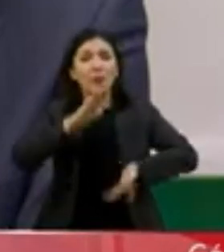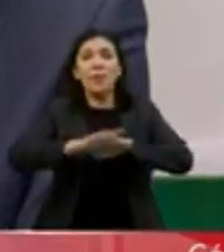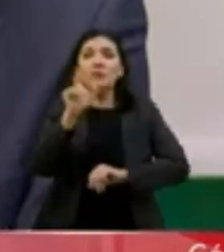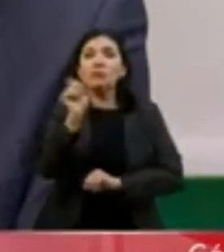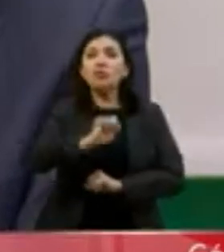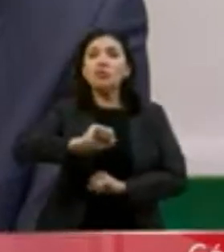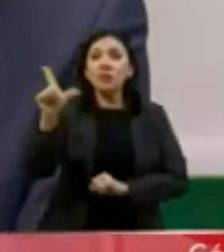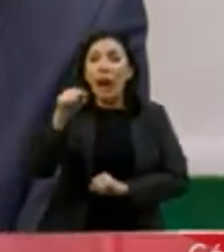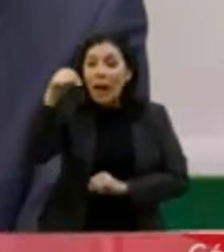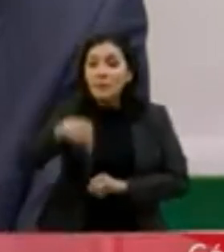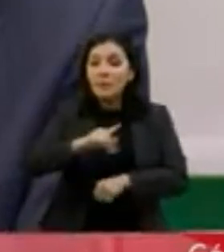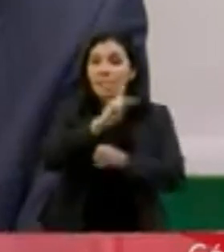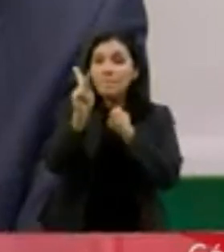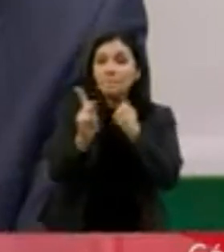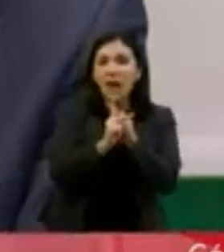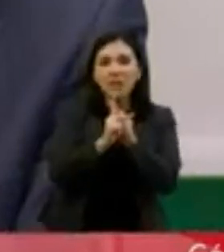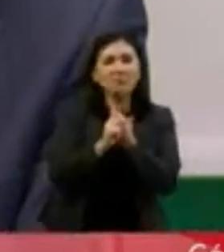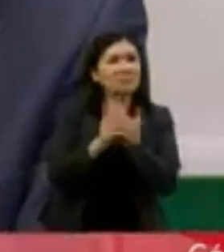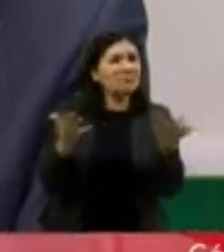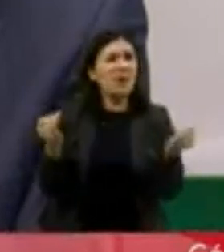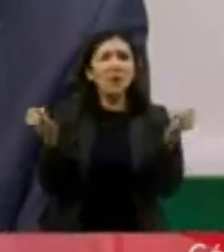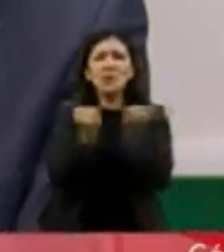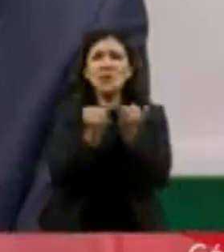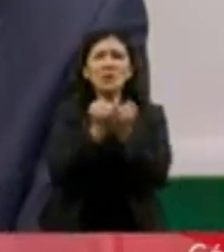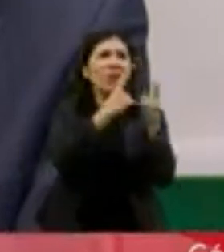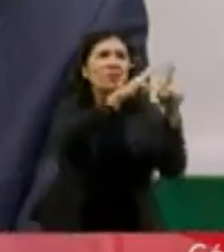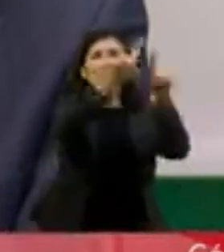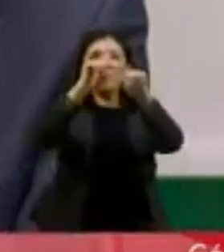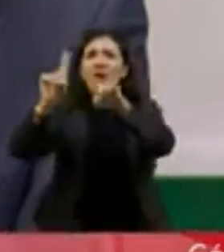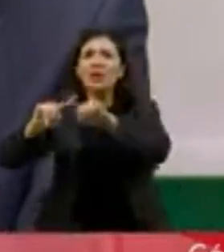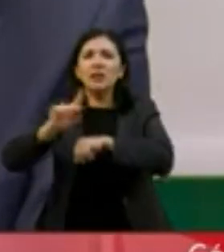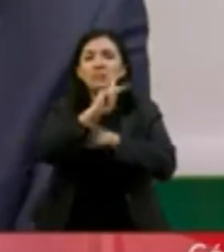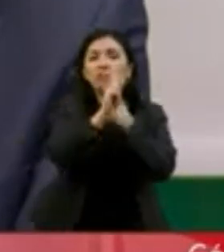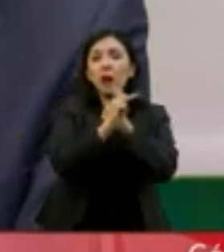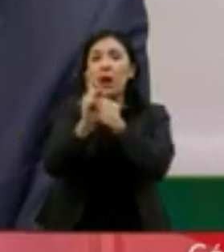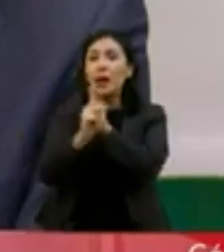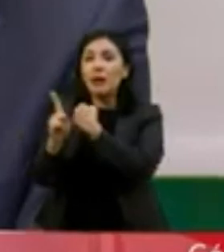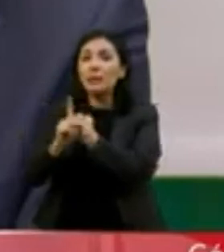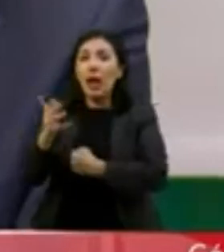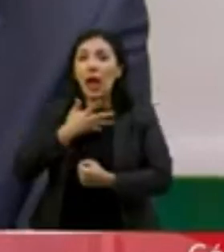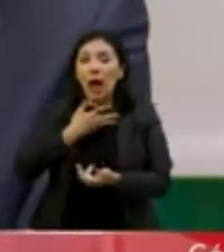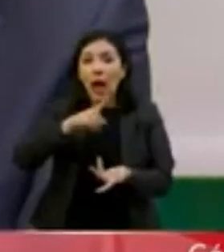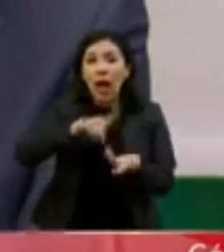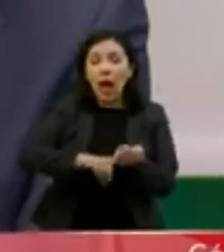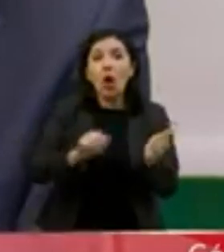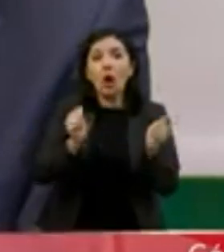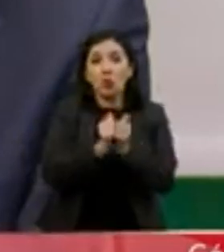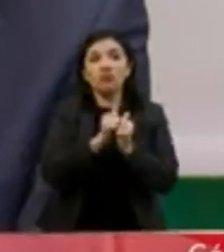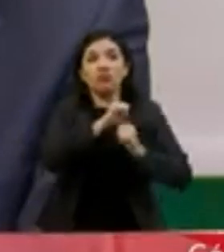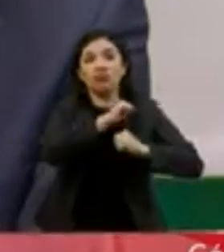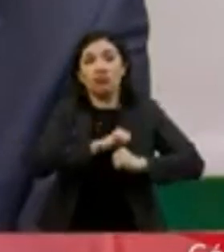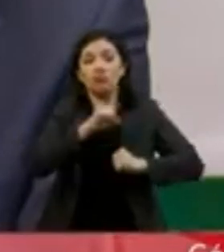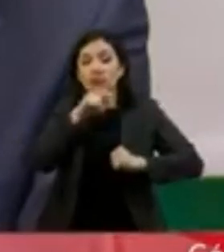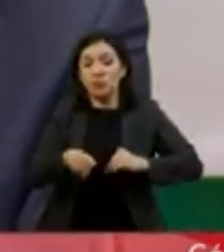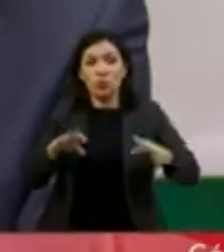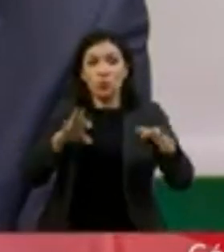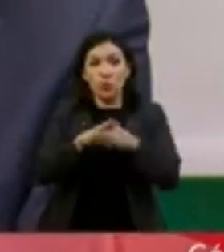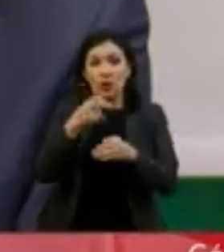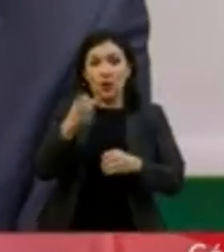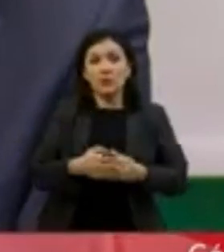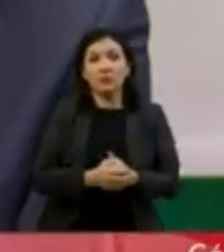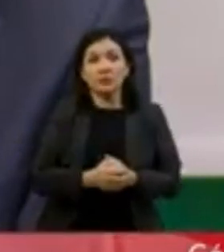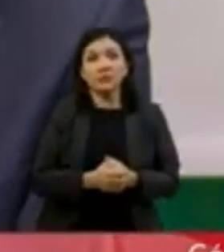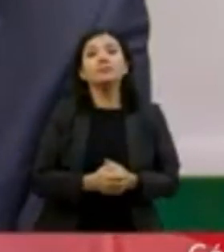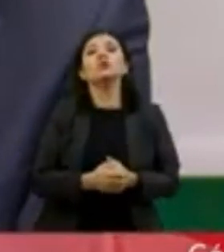Y en este país y en prácticamente todos los países del Mundo donde existe un cuerpo homologado a este tienen